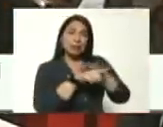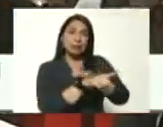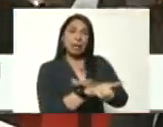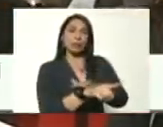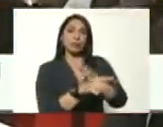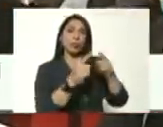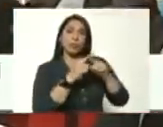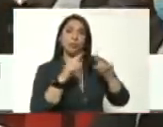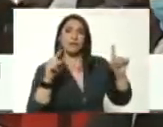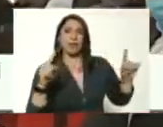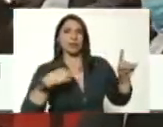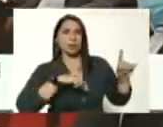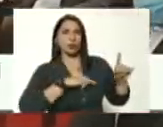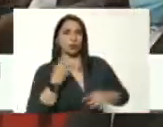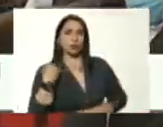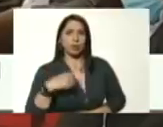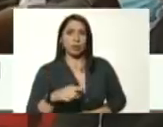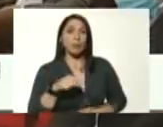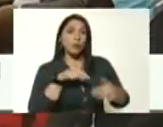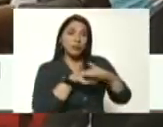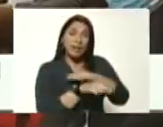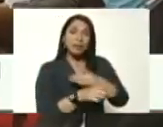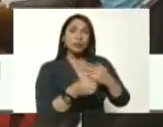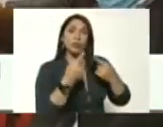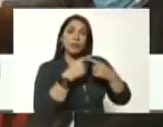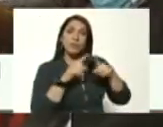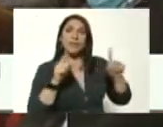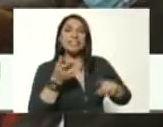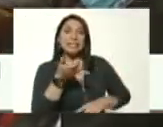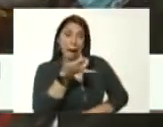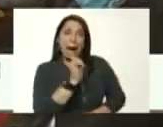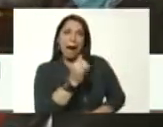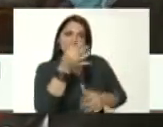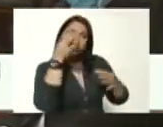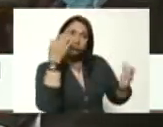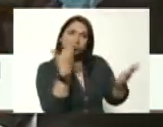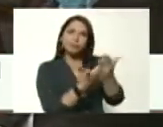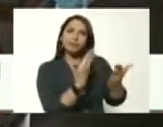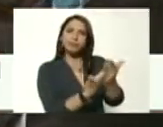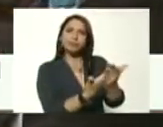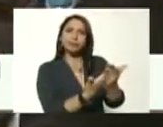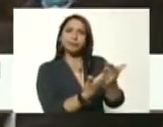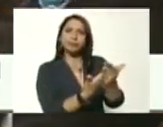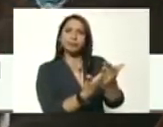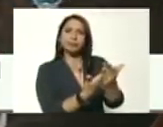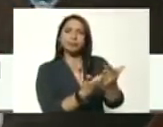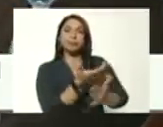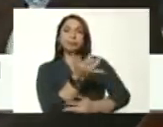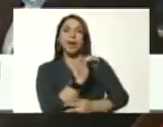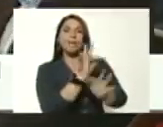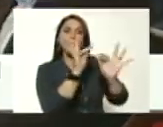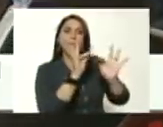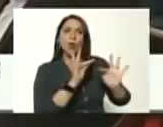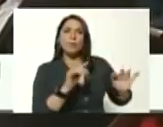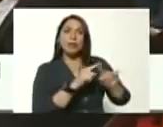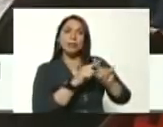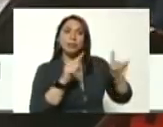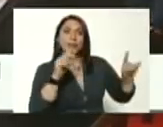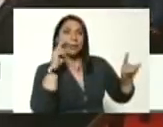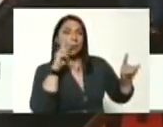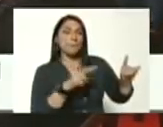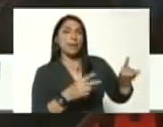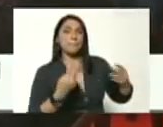tenemos dentro de las diferencias que existen que son reales que son maneras diferentes de ver la vida